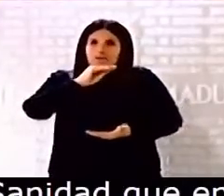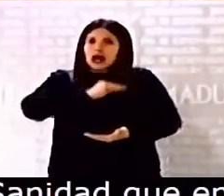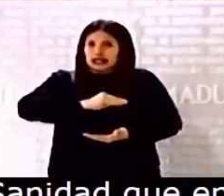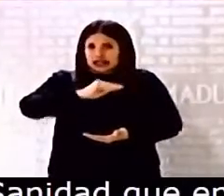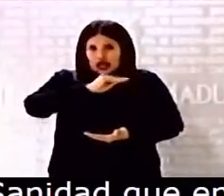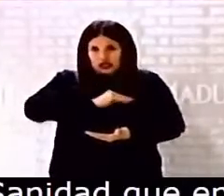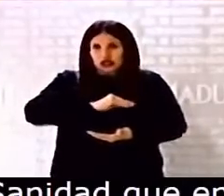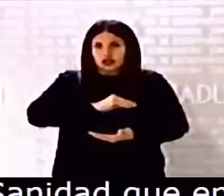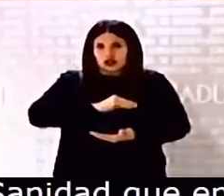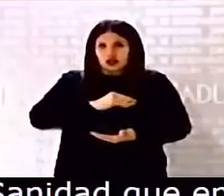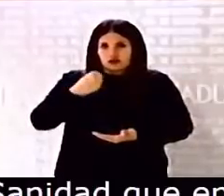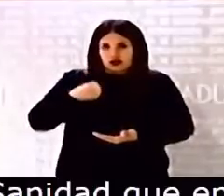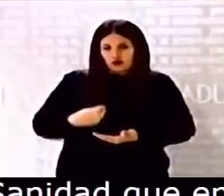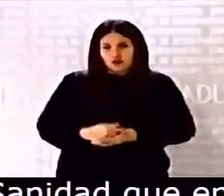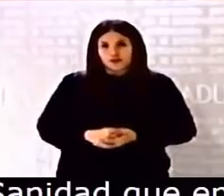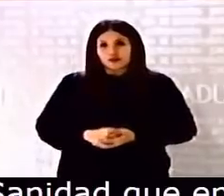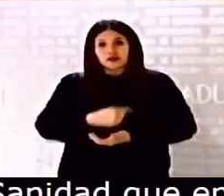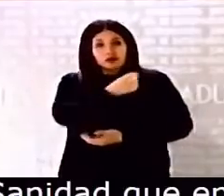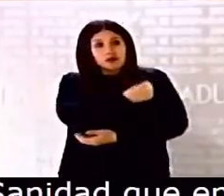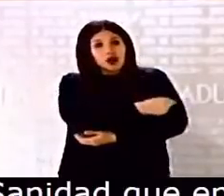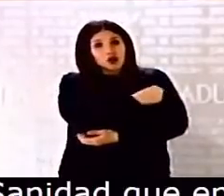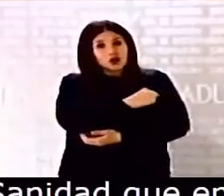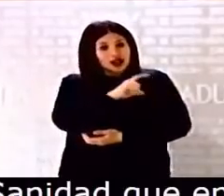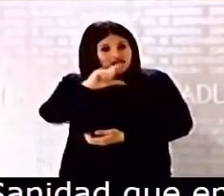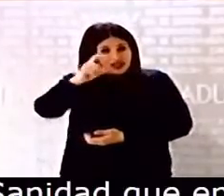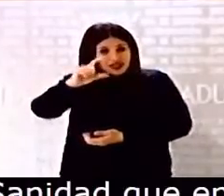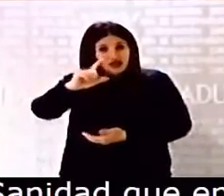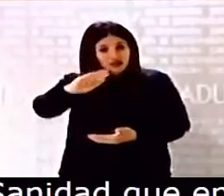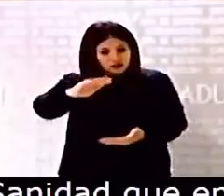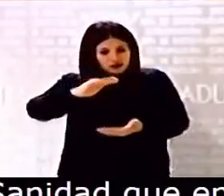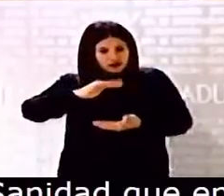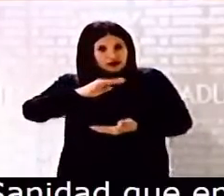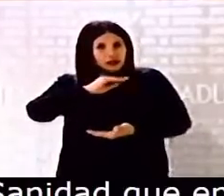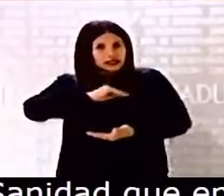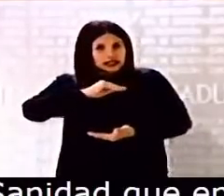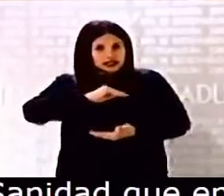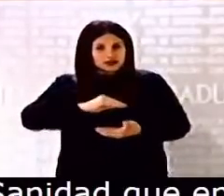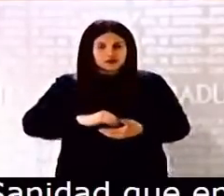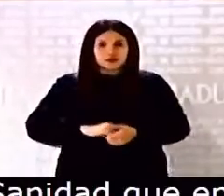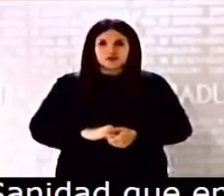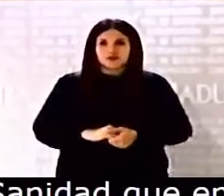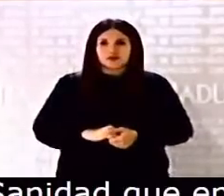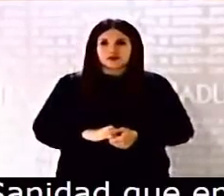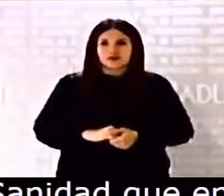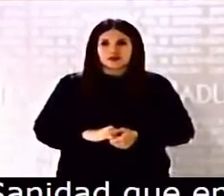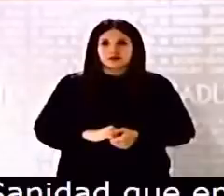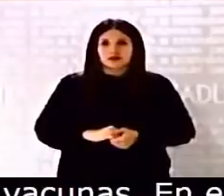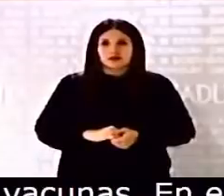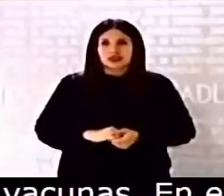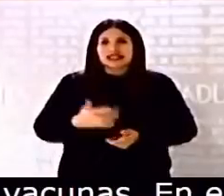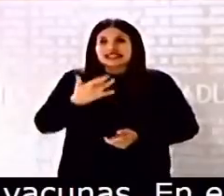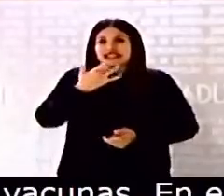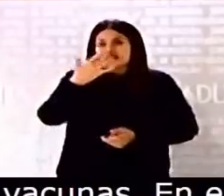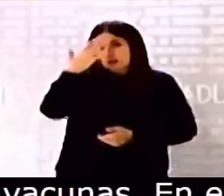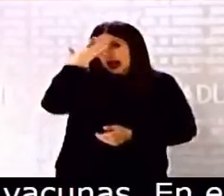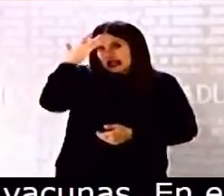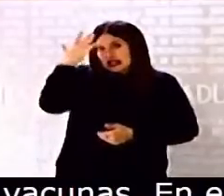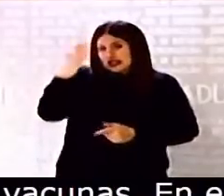Dispongamos de un número muy importante de vacunas. En el peor de los escenarios,